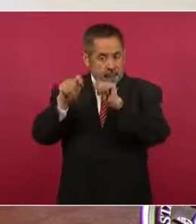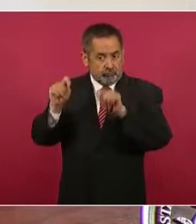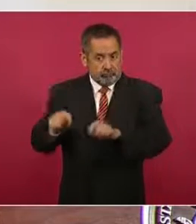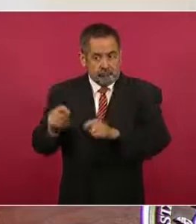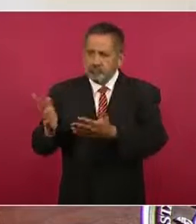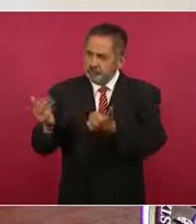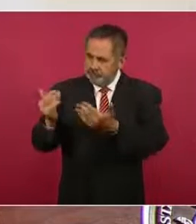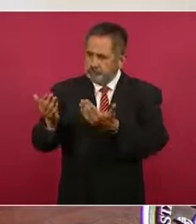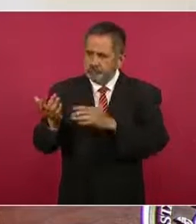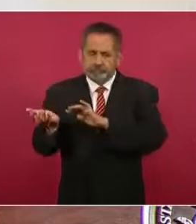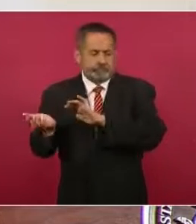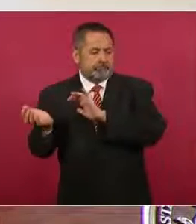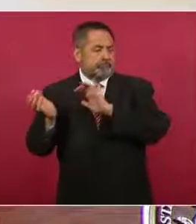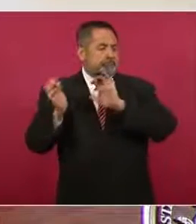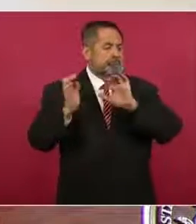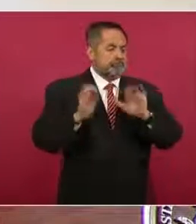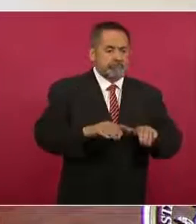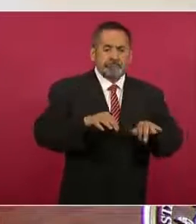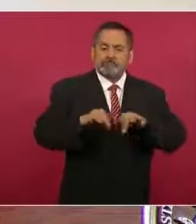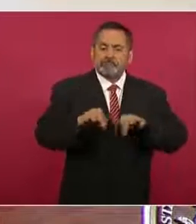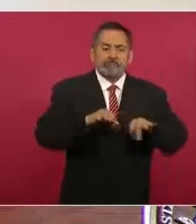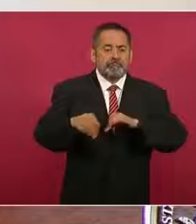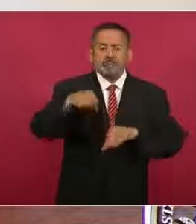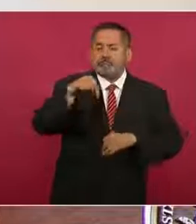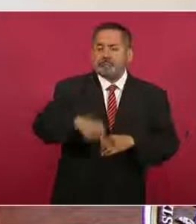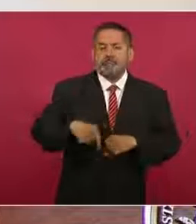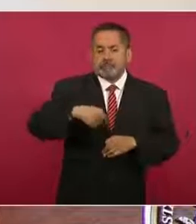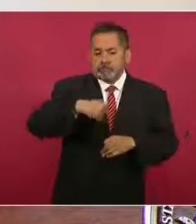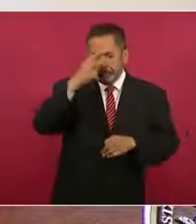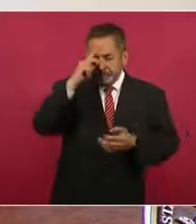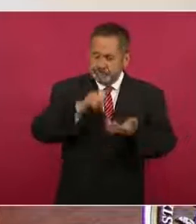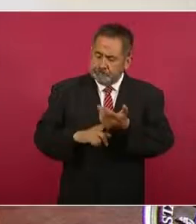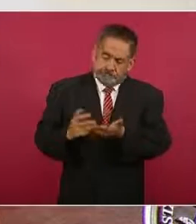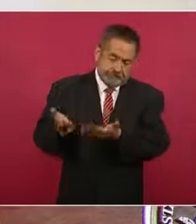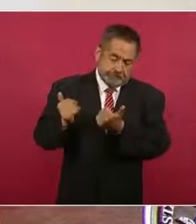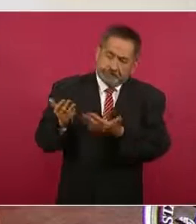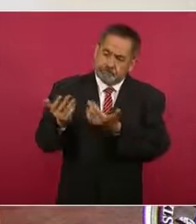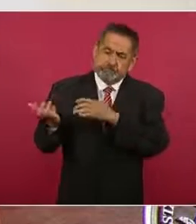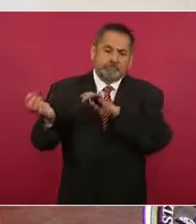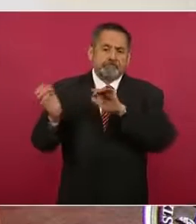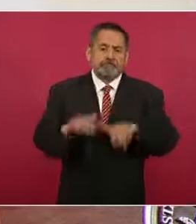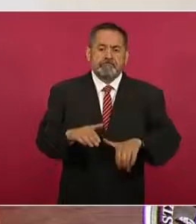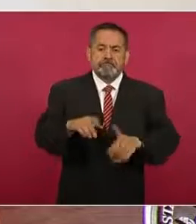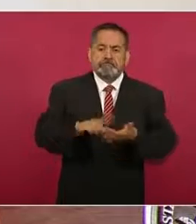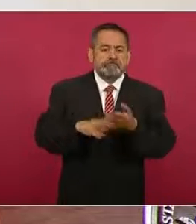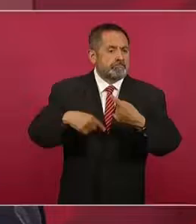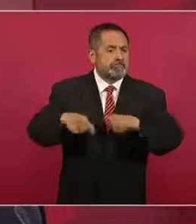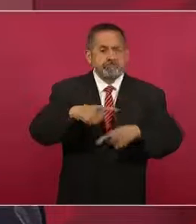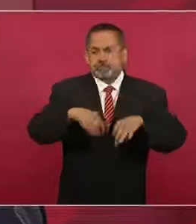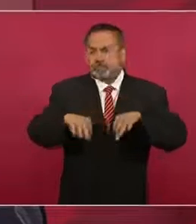de Cuba que van a venir a trabajar a nuestro país.